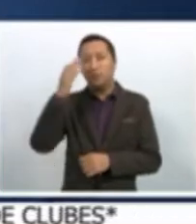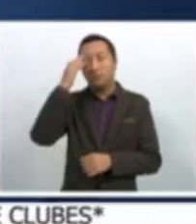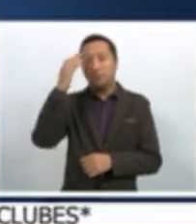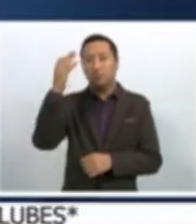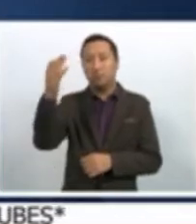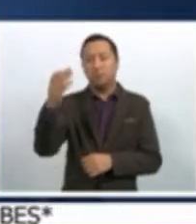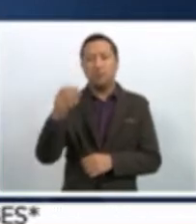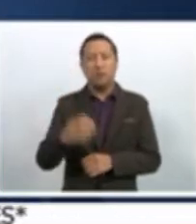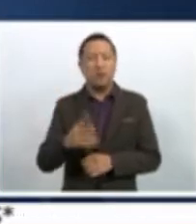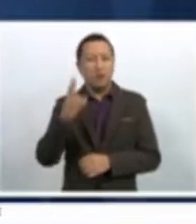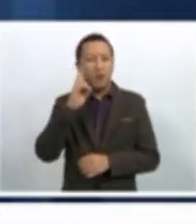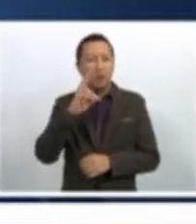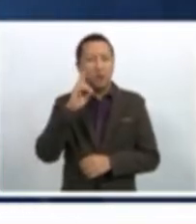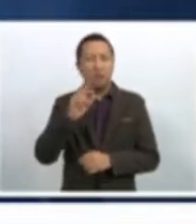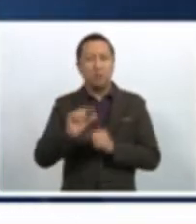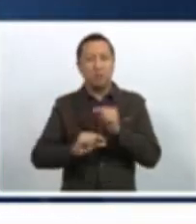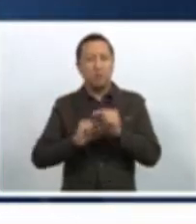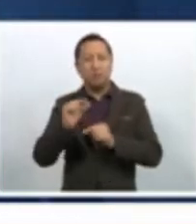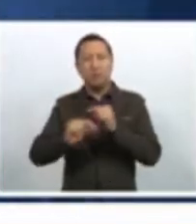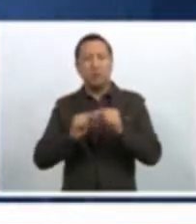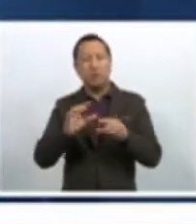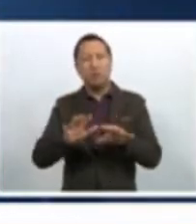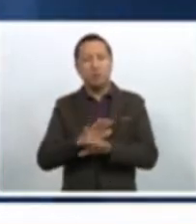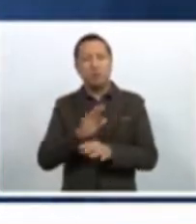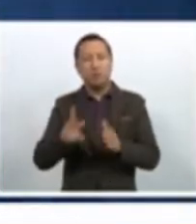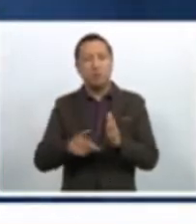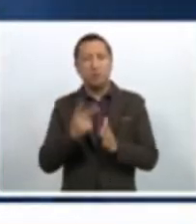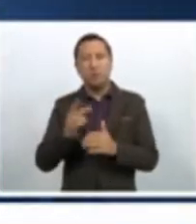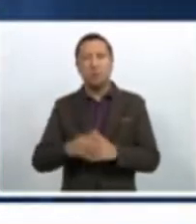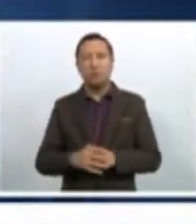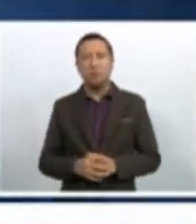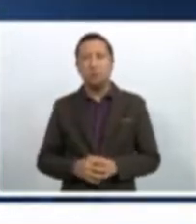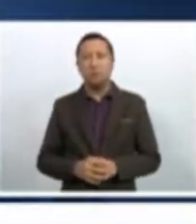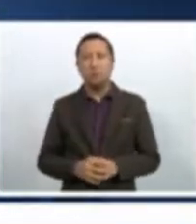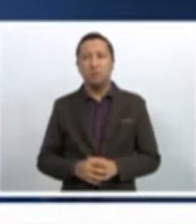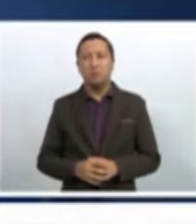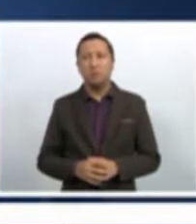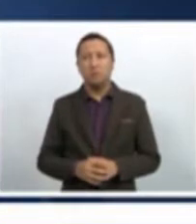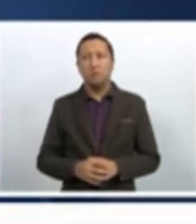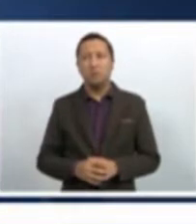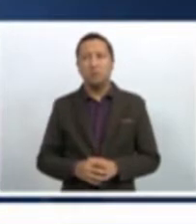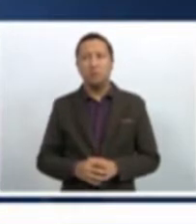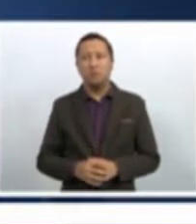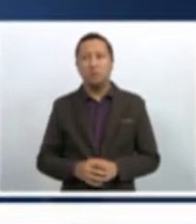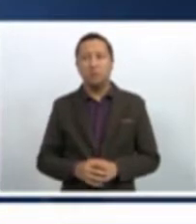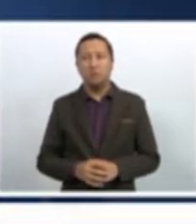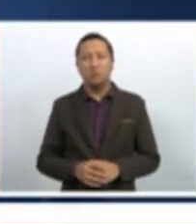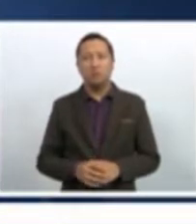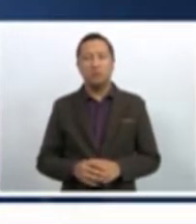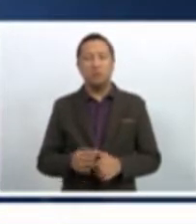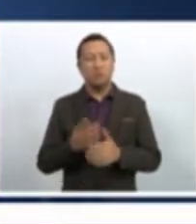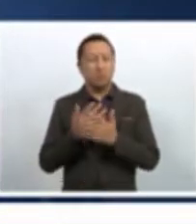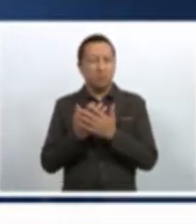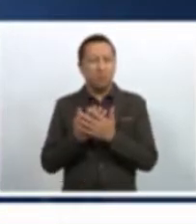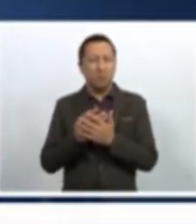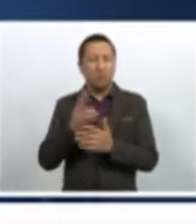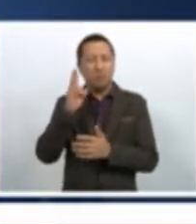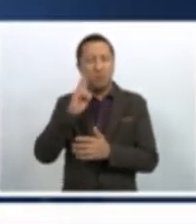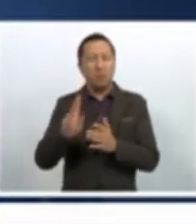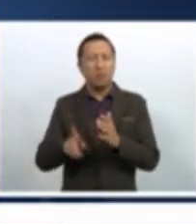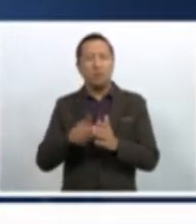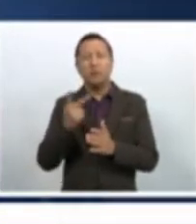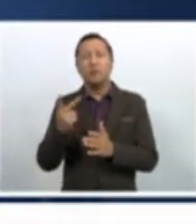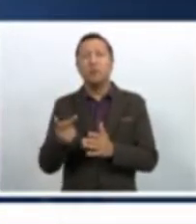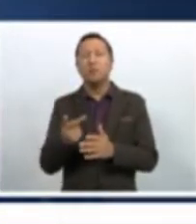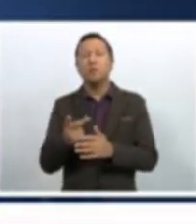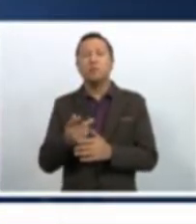fuera, gente que nos está el año, y lo que llamamos decembrino, ¿no? Donde esperamos un cierto repunte y bueno,